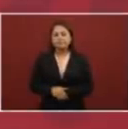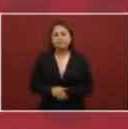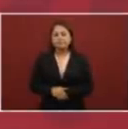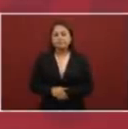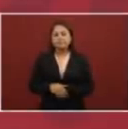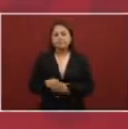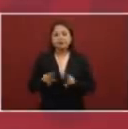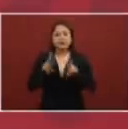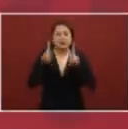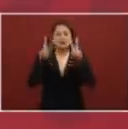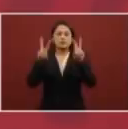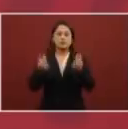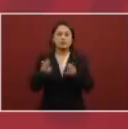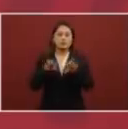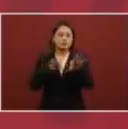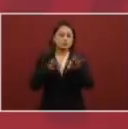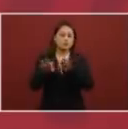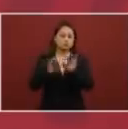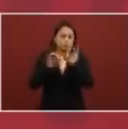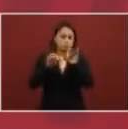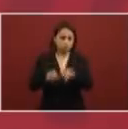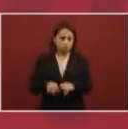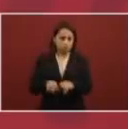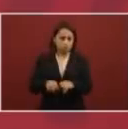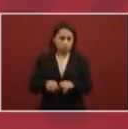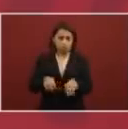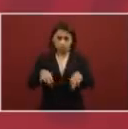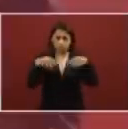los empleos, aquí está el boletín